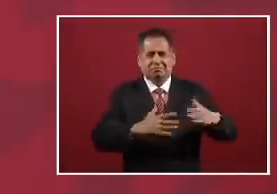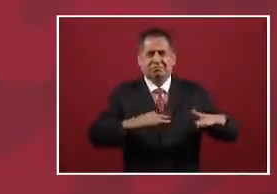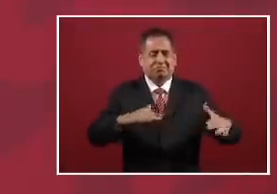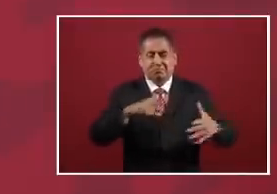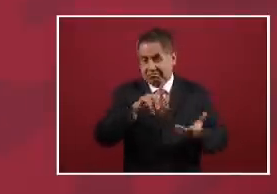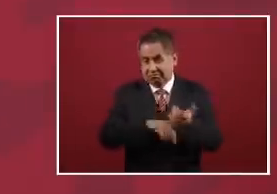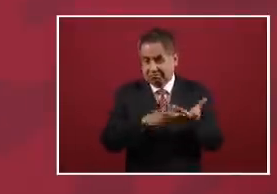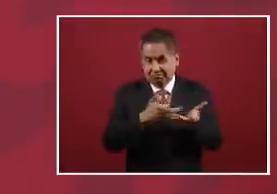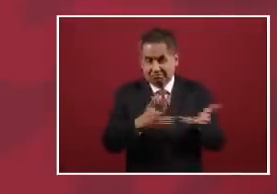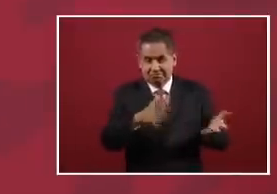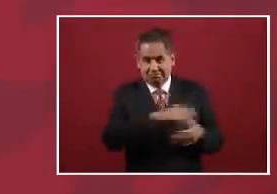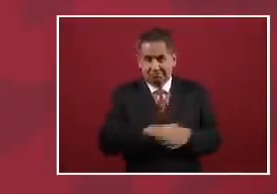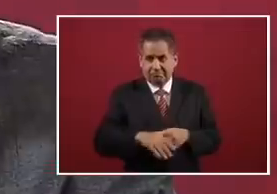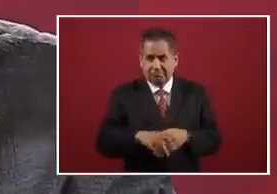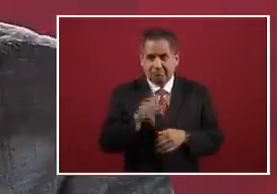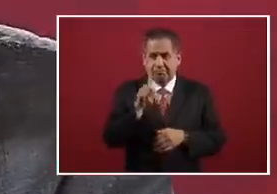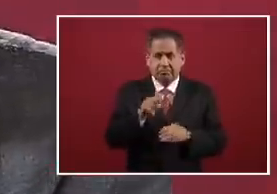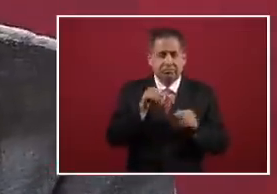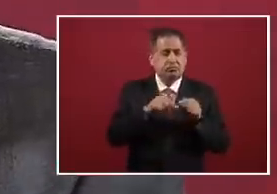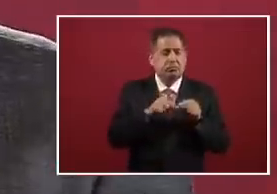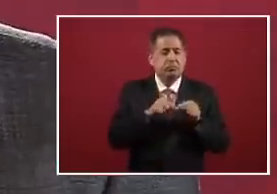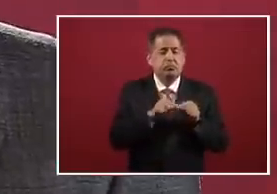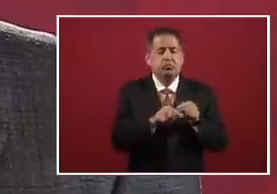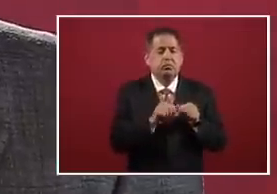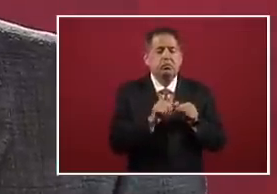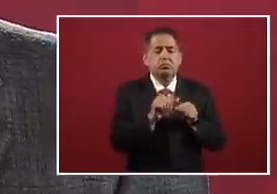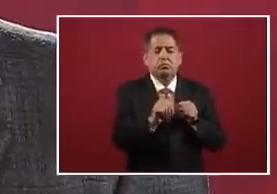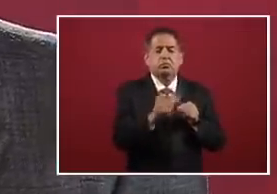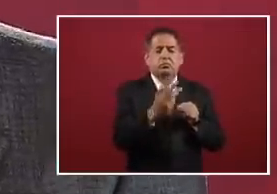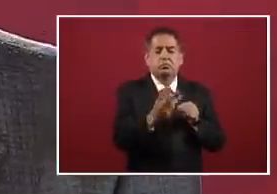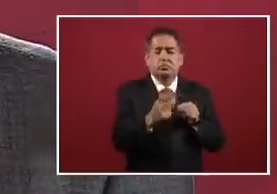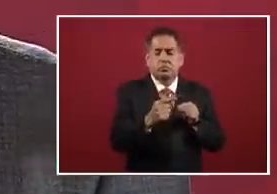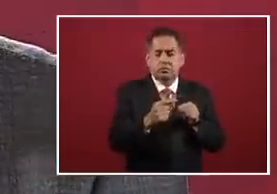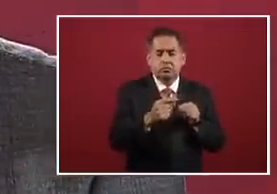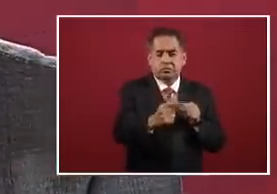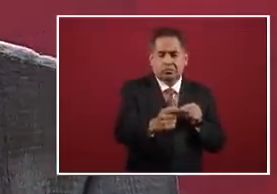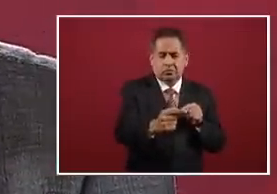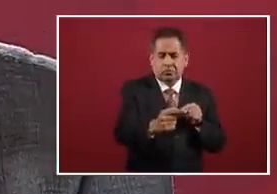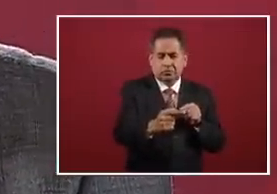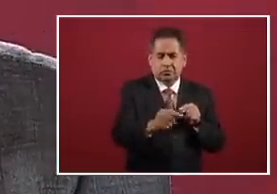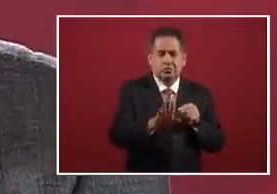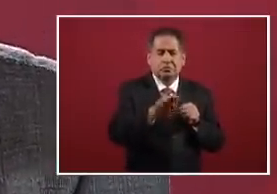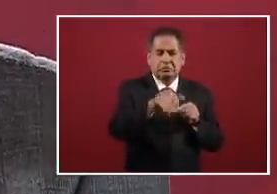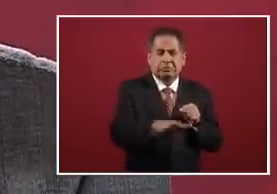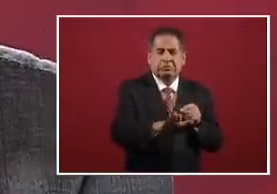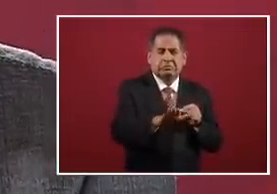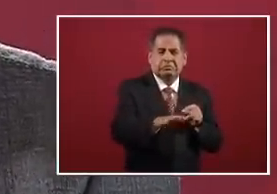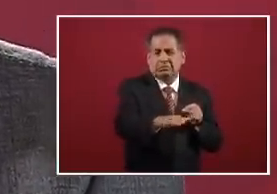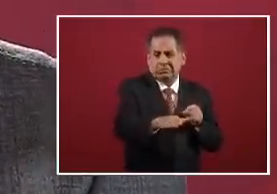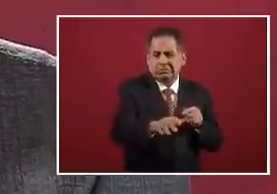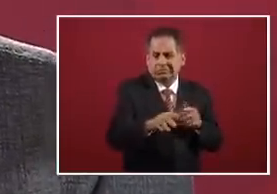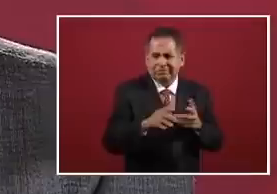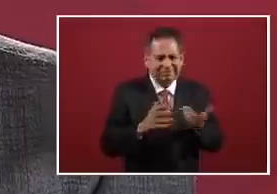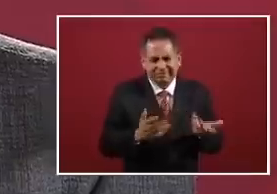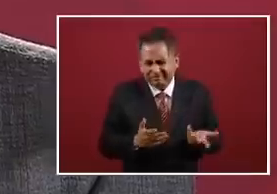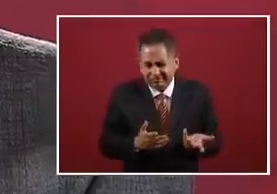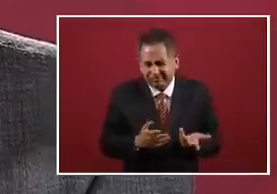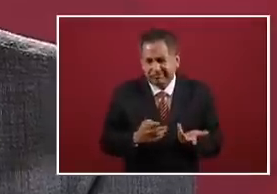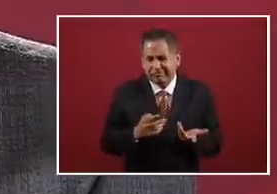Es distinto el kilómetro uno que el tres de la pista, o los 200 metros más para allá. Entonces, eso se tiene